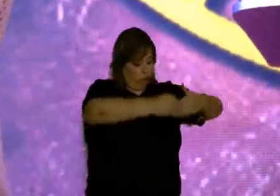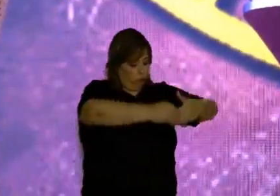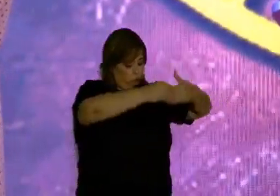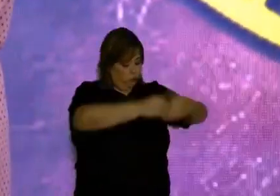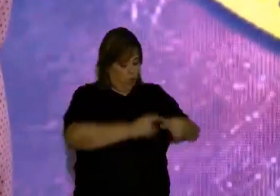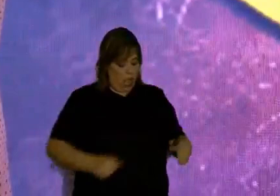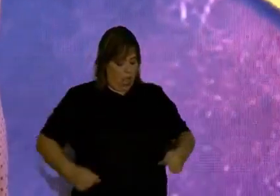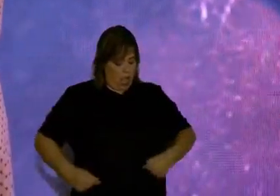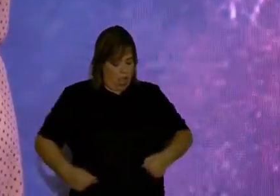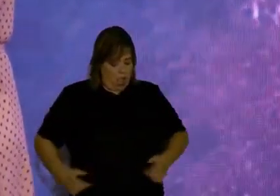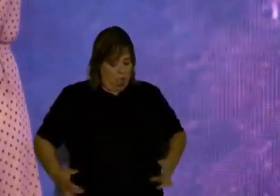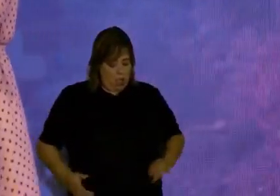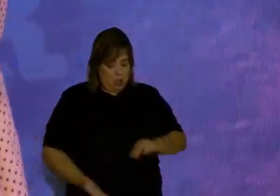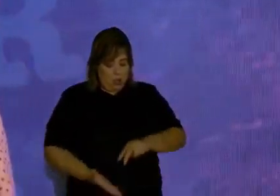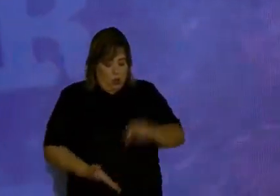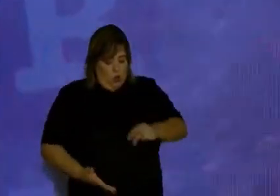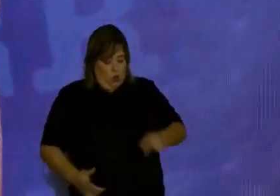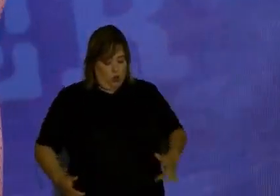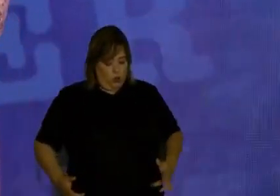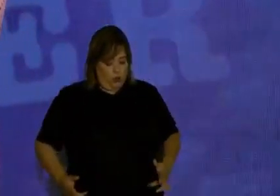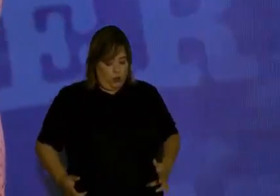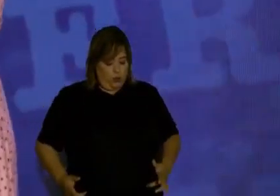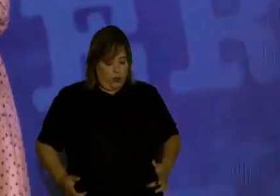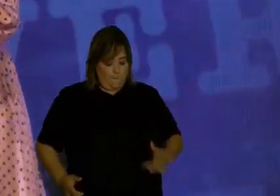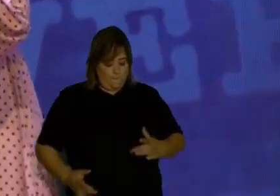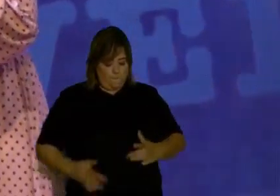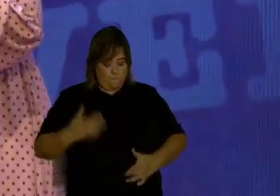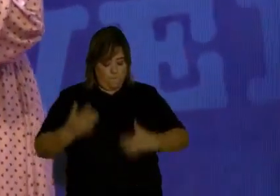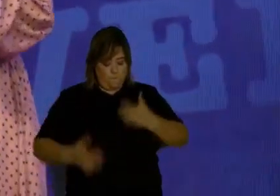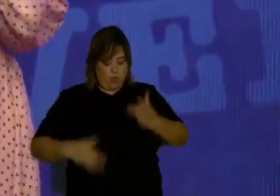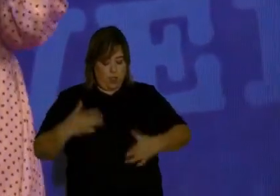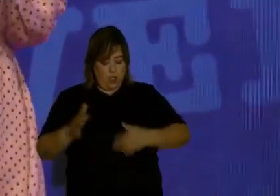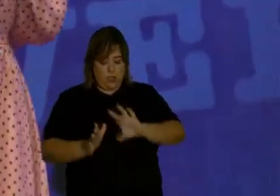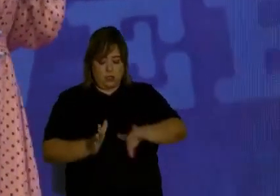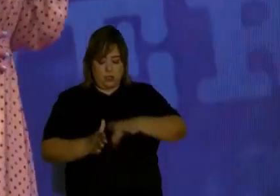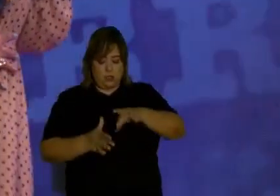aquí adentro saltó y fue lleno del Espíritu Santo.